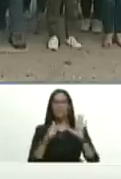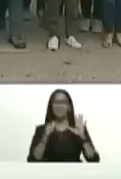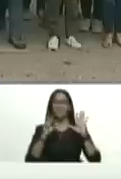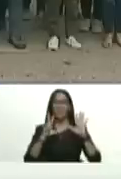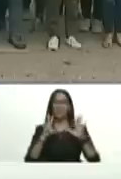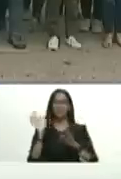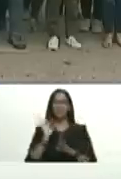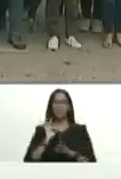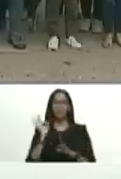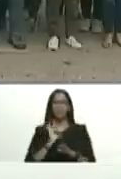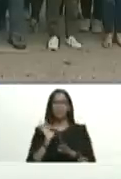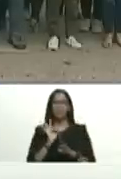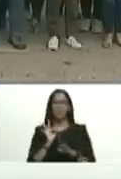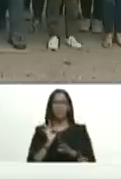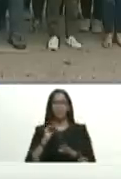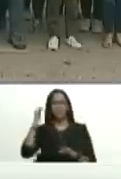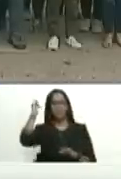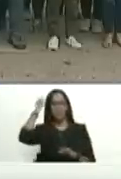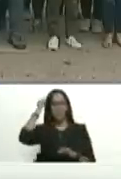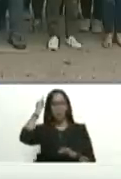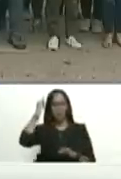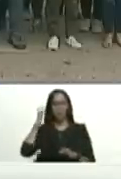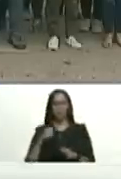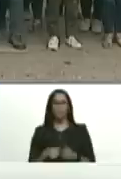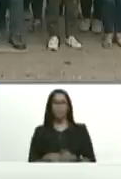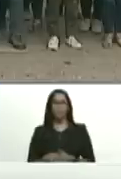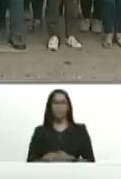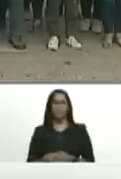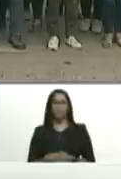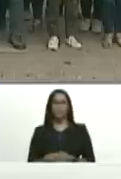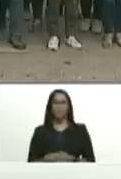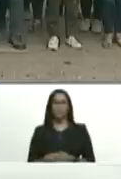68%, Yaracuy.